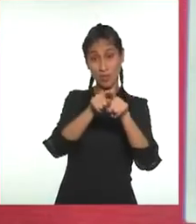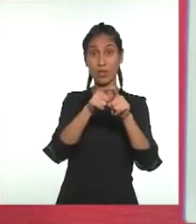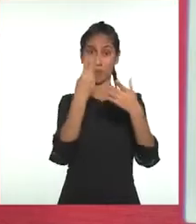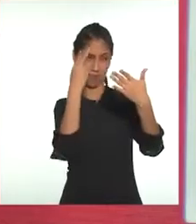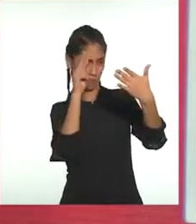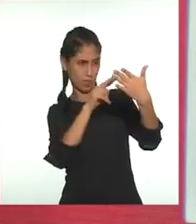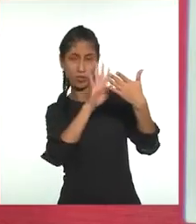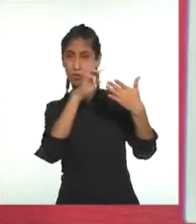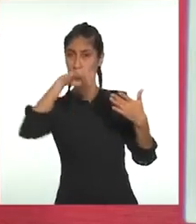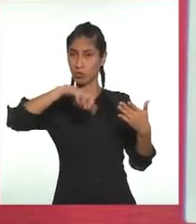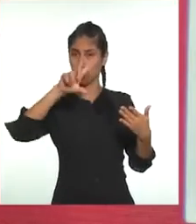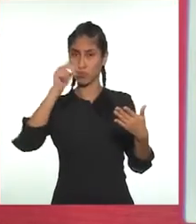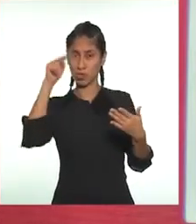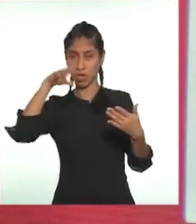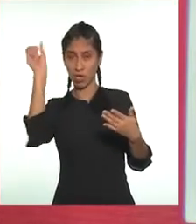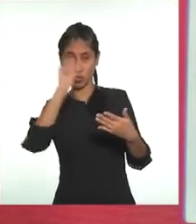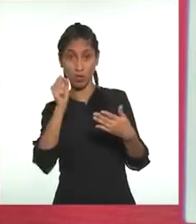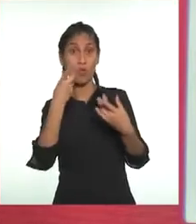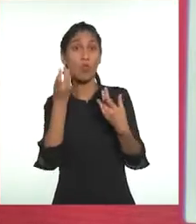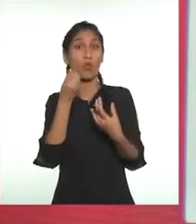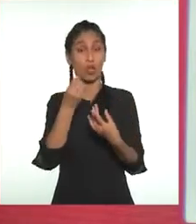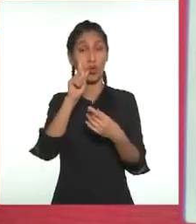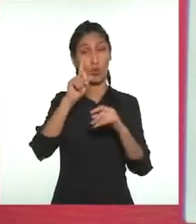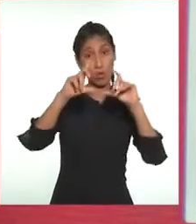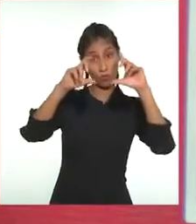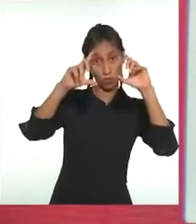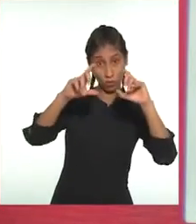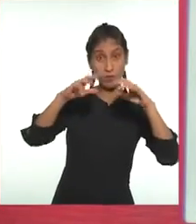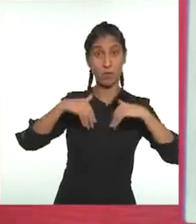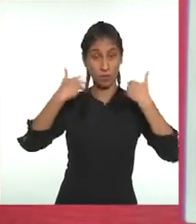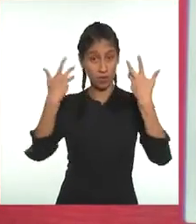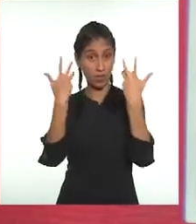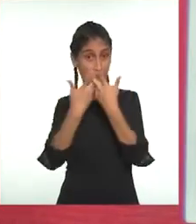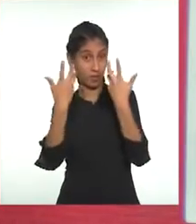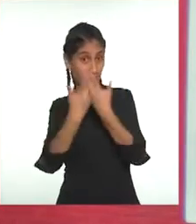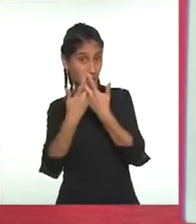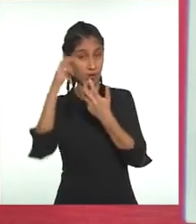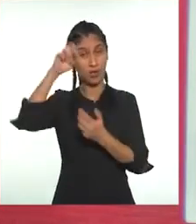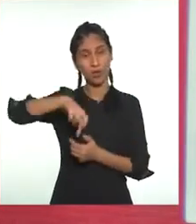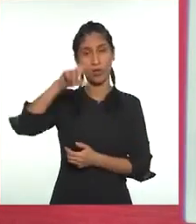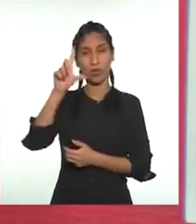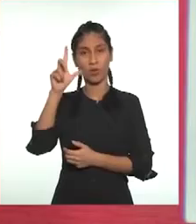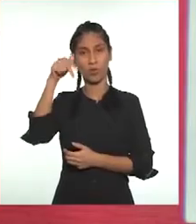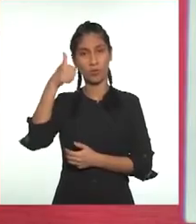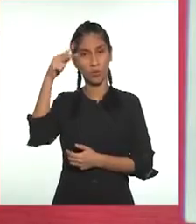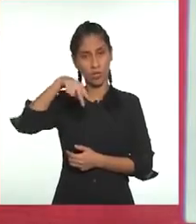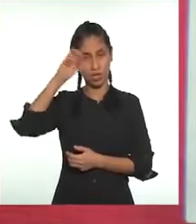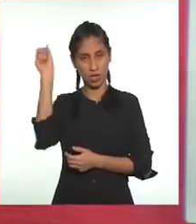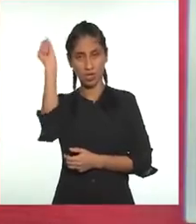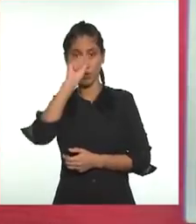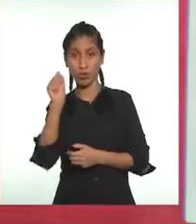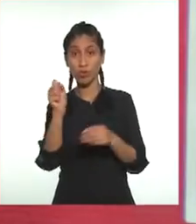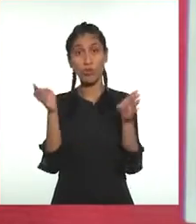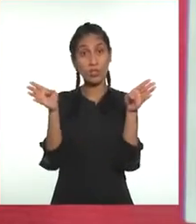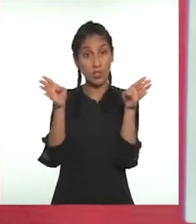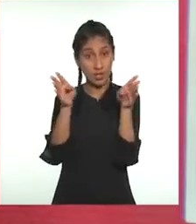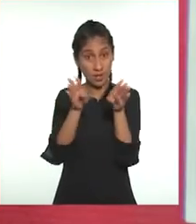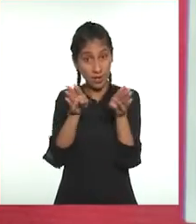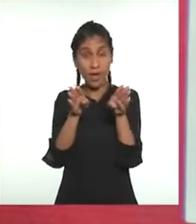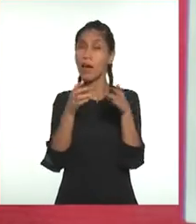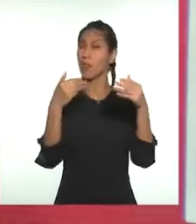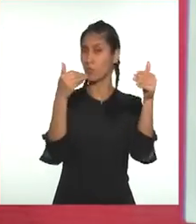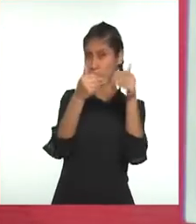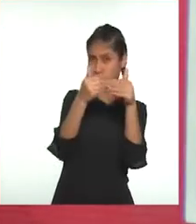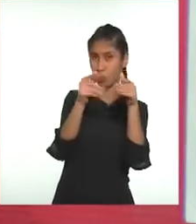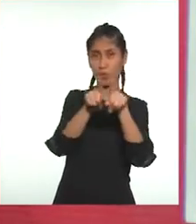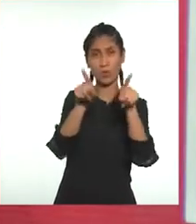una fotografía puede retratar el mismo objeto o sujeto desde planos cerrados y cercanos hasta planos abiertos y que incluyen